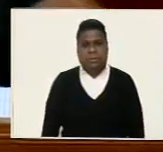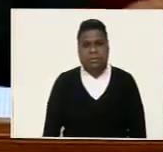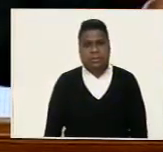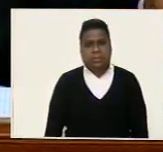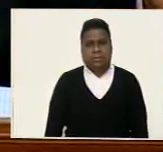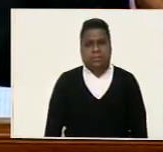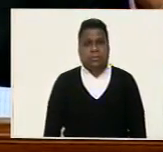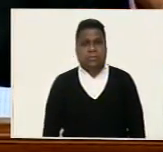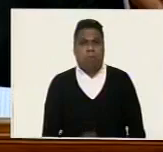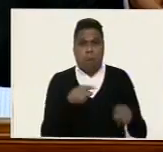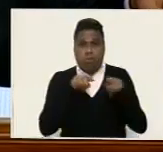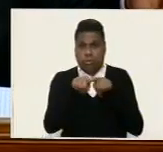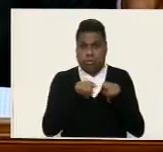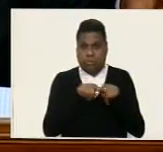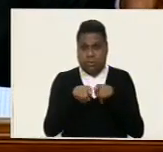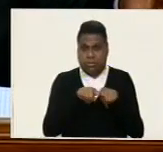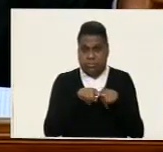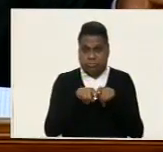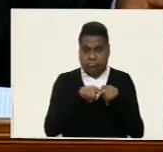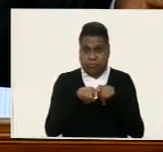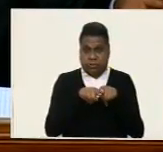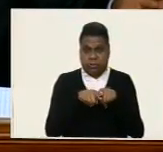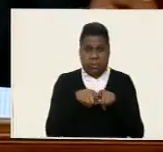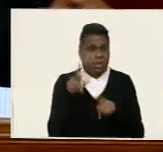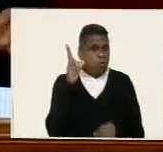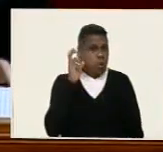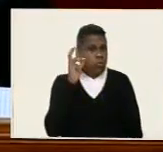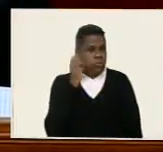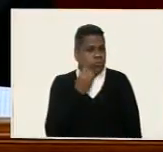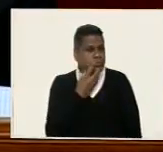Eso es un chisme, y no escucharon bien,